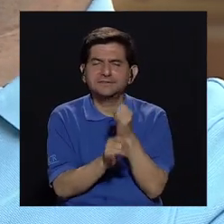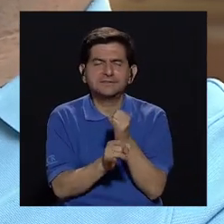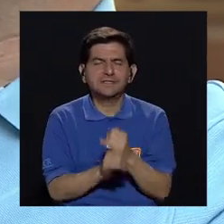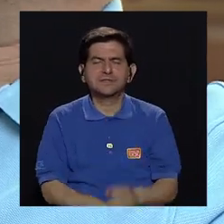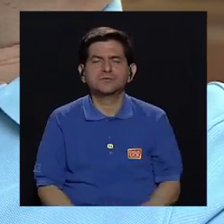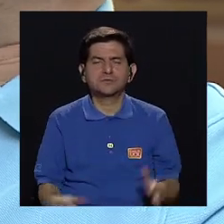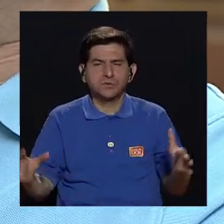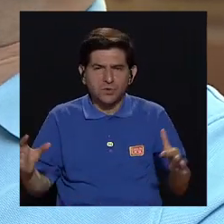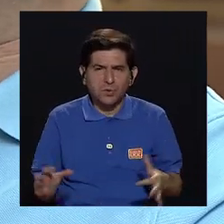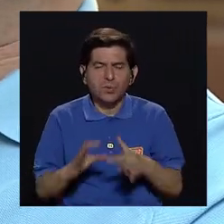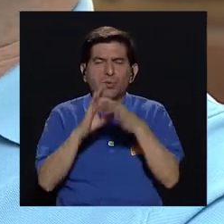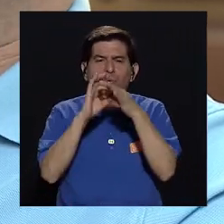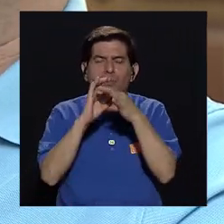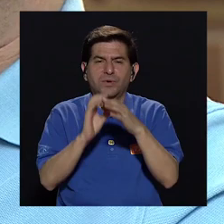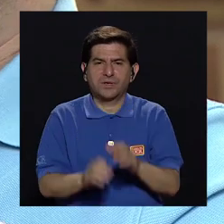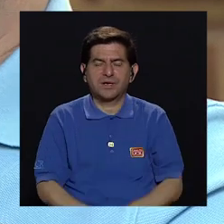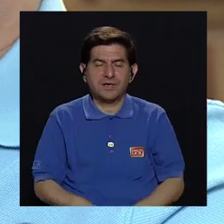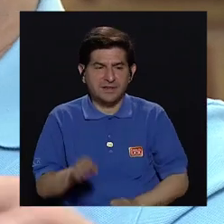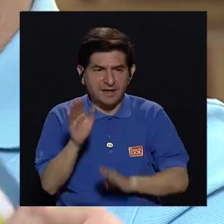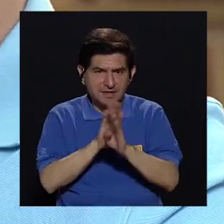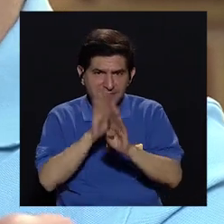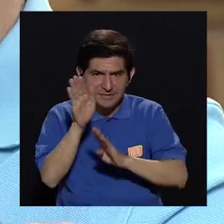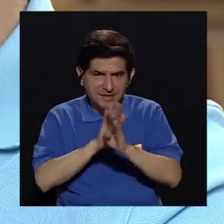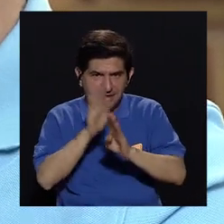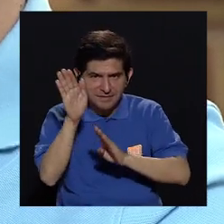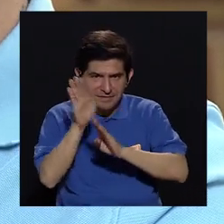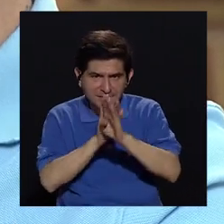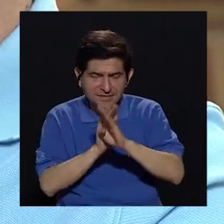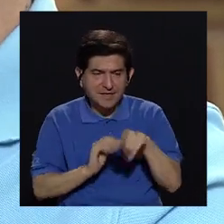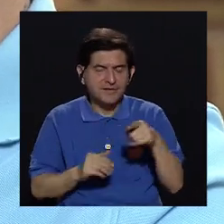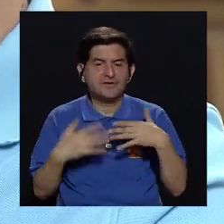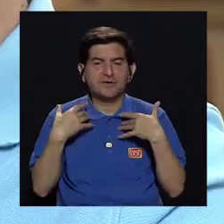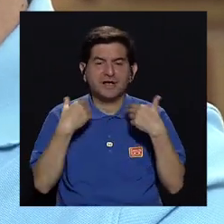instituciones estuvieron involucradas en el desarrollo de este